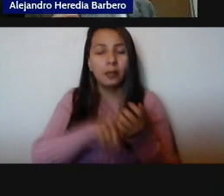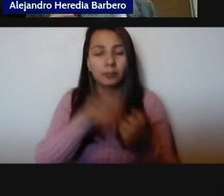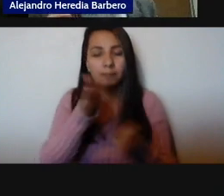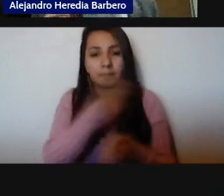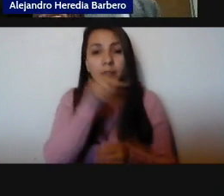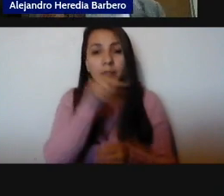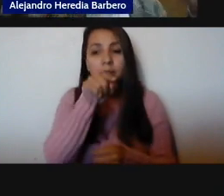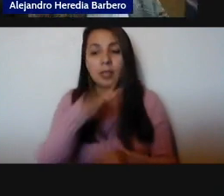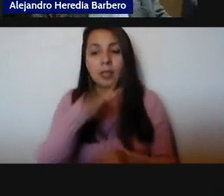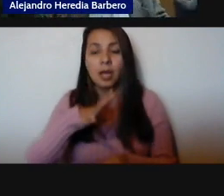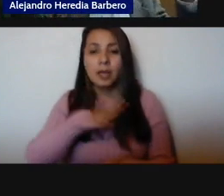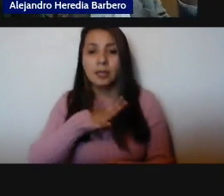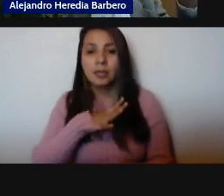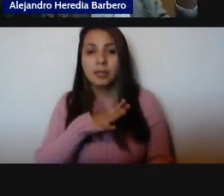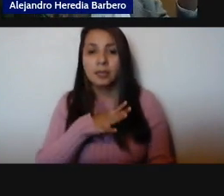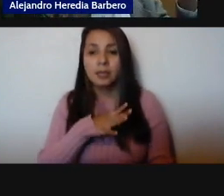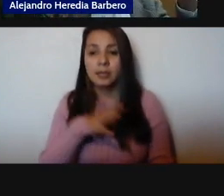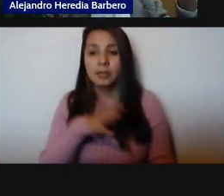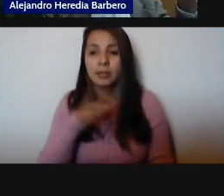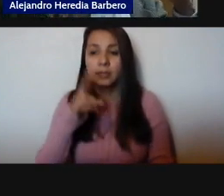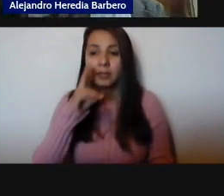espectros infrarrojos de,